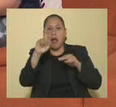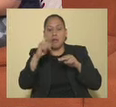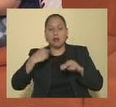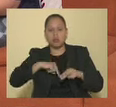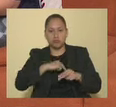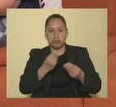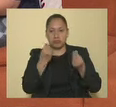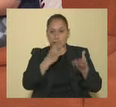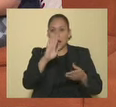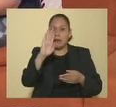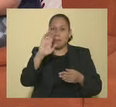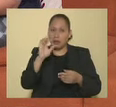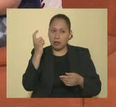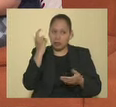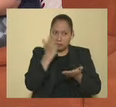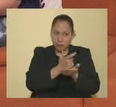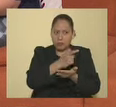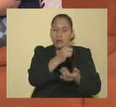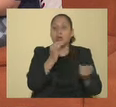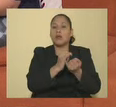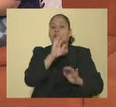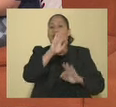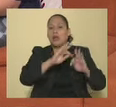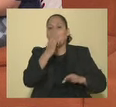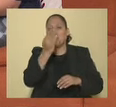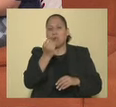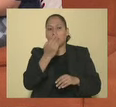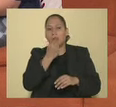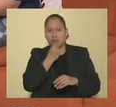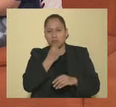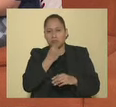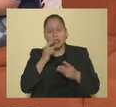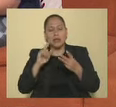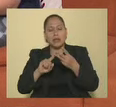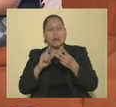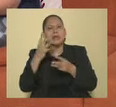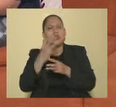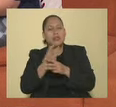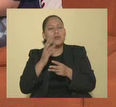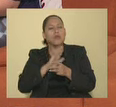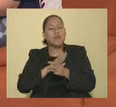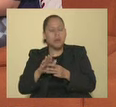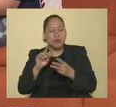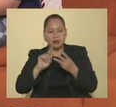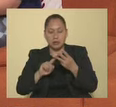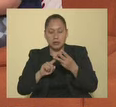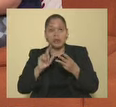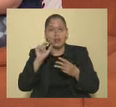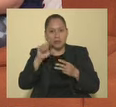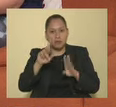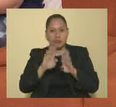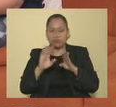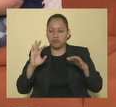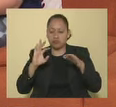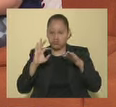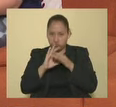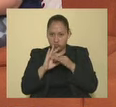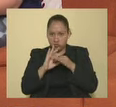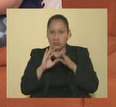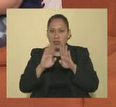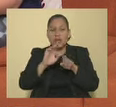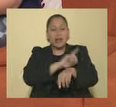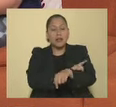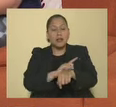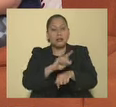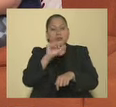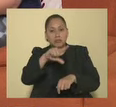la beca y el tratamiento de estos 9 niños. Ok, ¿y el tercer proyecto? Y el tercer proyecto es directamente una alianza con